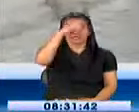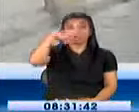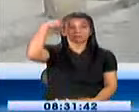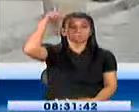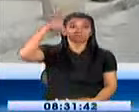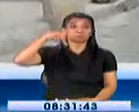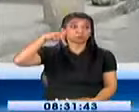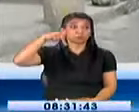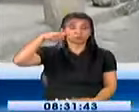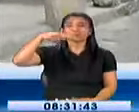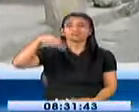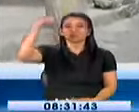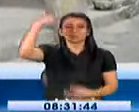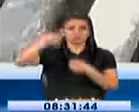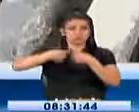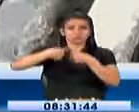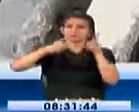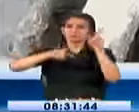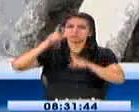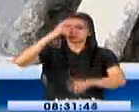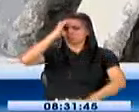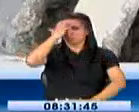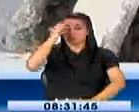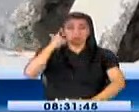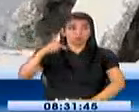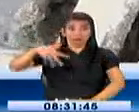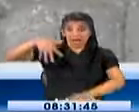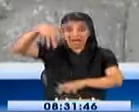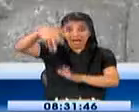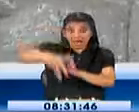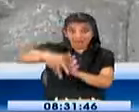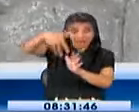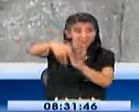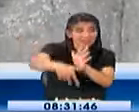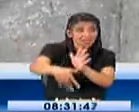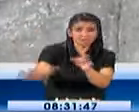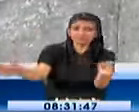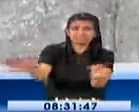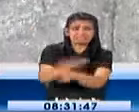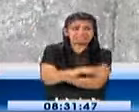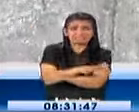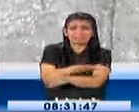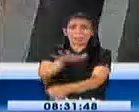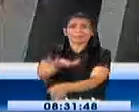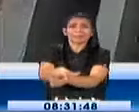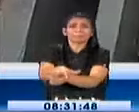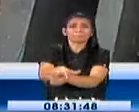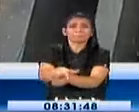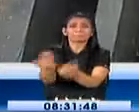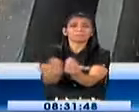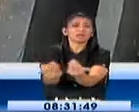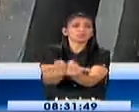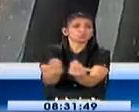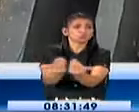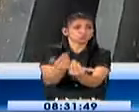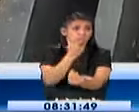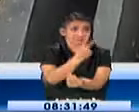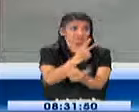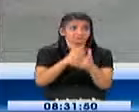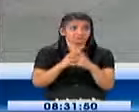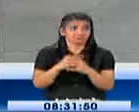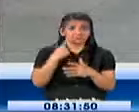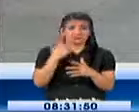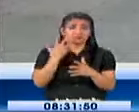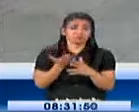los moradores se encuentran preocupados porque la mayoría de alcantarillas del barrio están completamente taponadas con basura. Dicen que